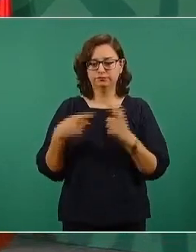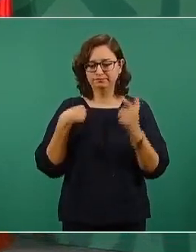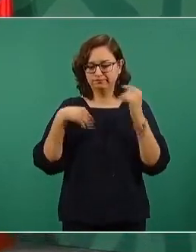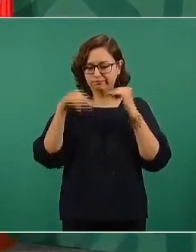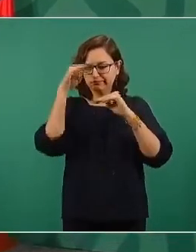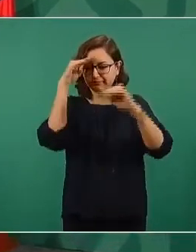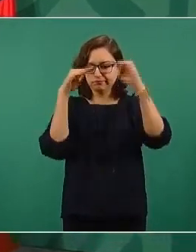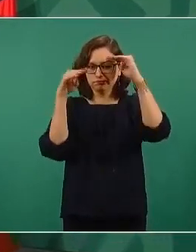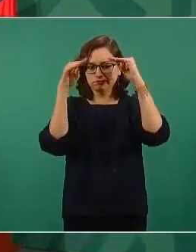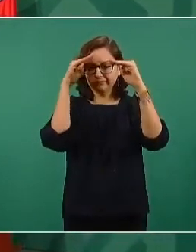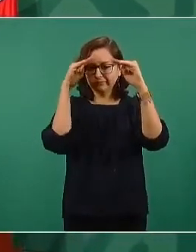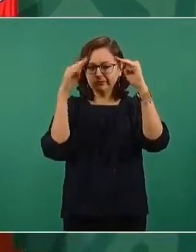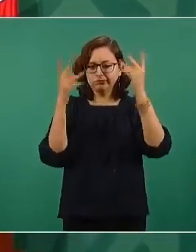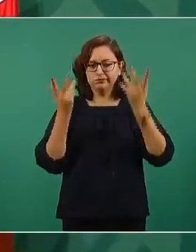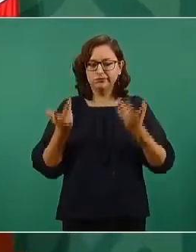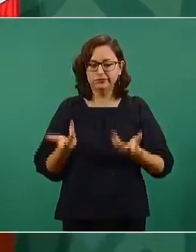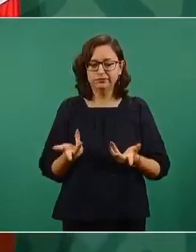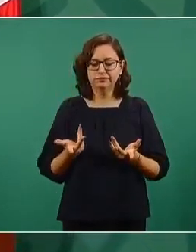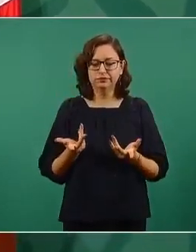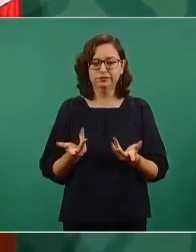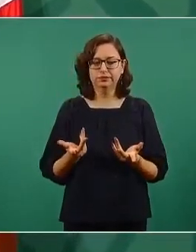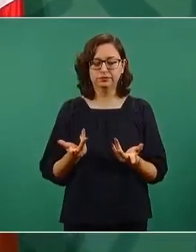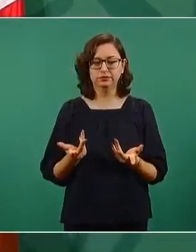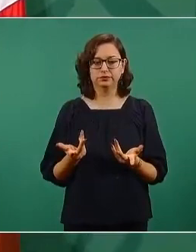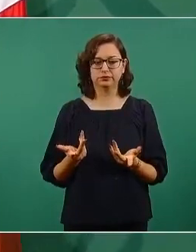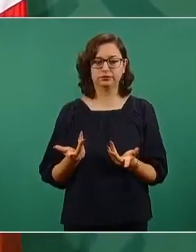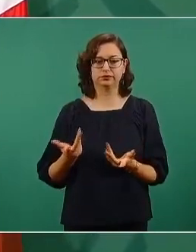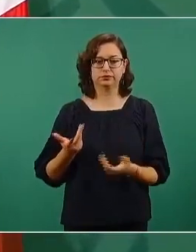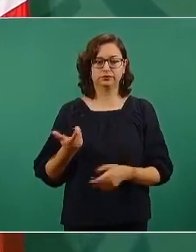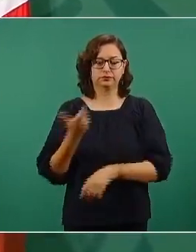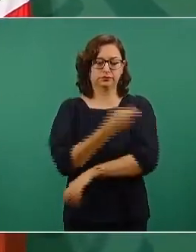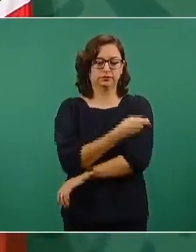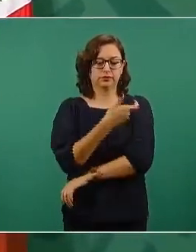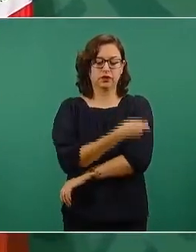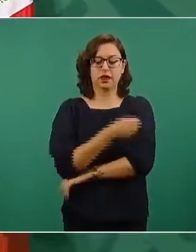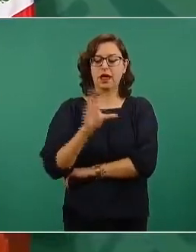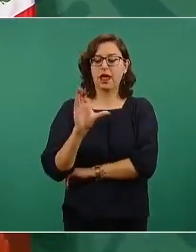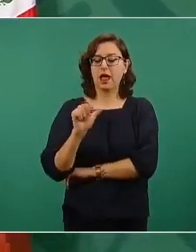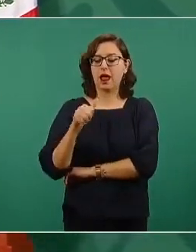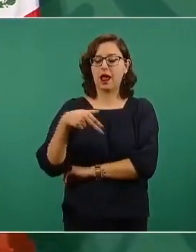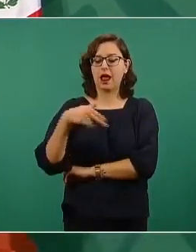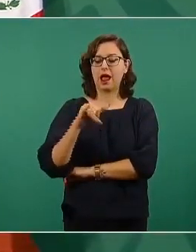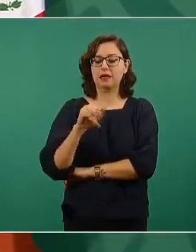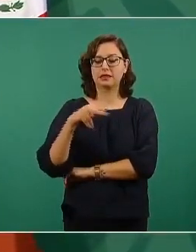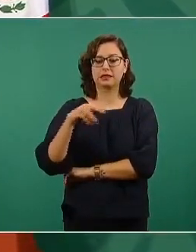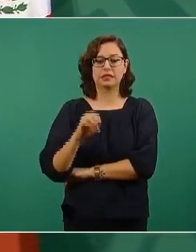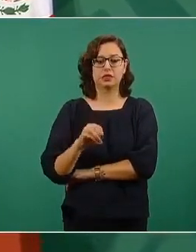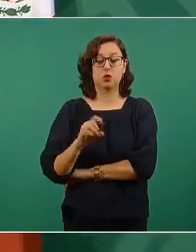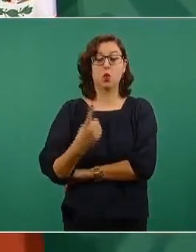analizando el hacerlo con la vacuna CanSino, que es una sola